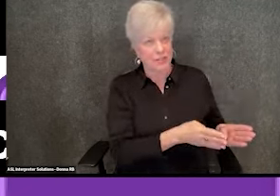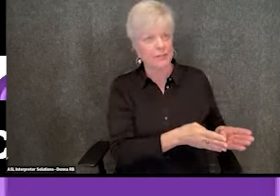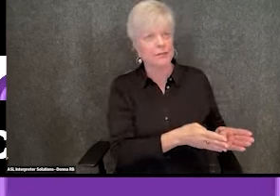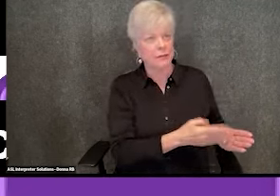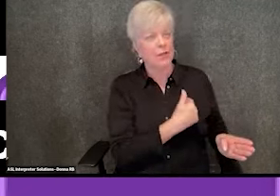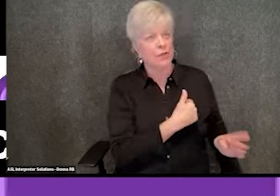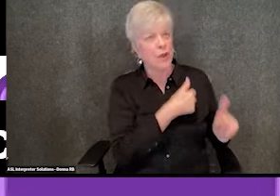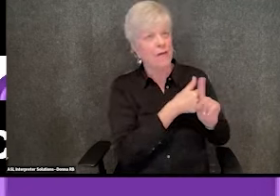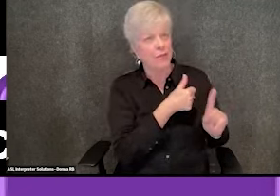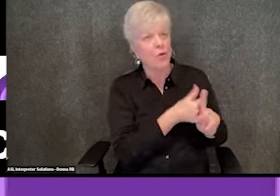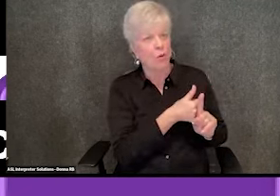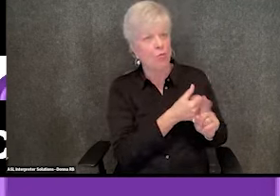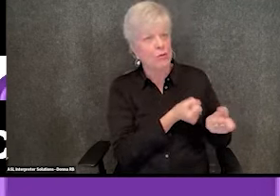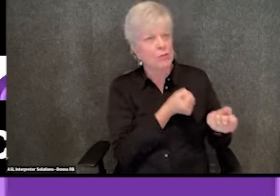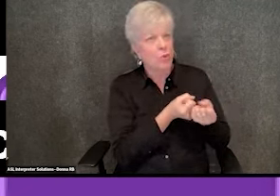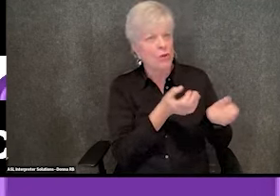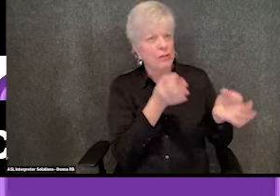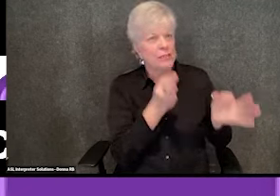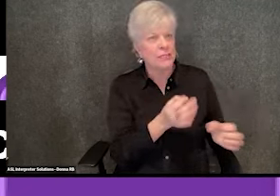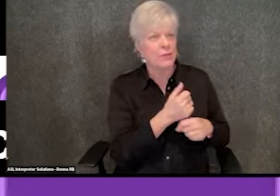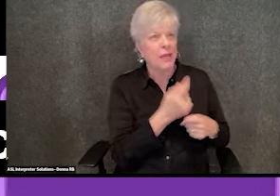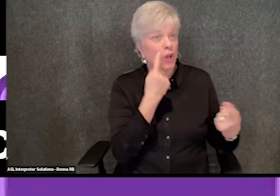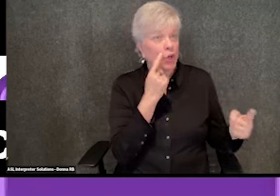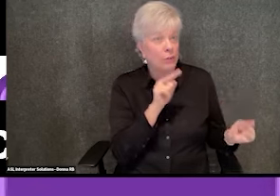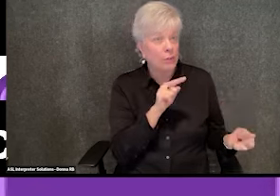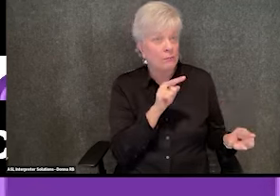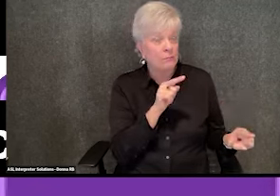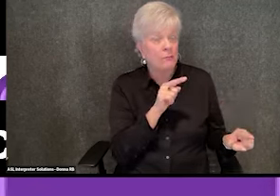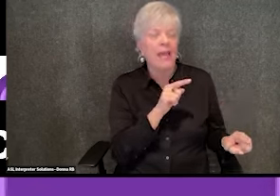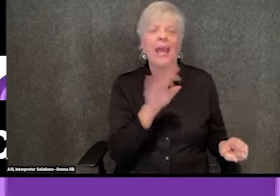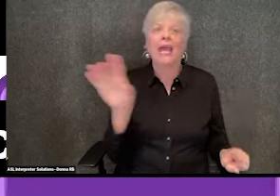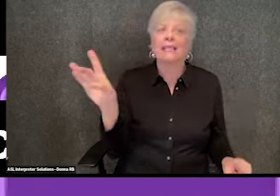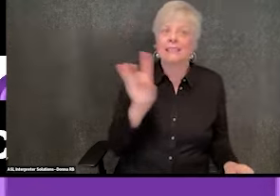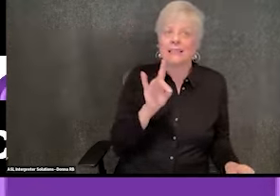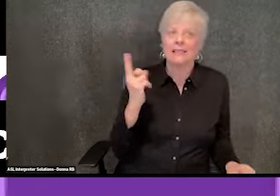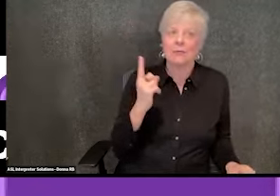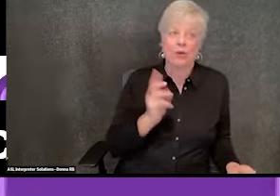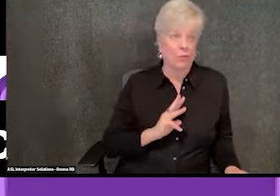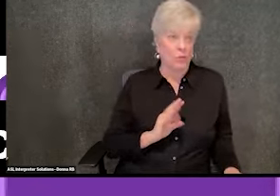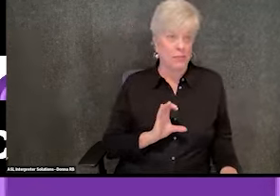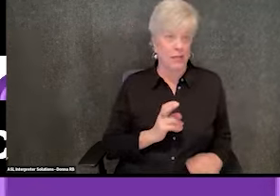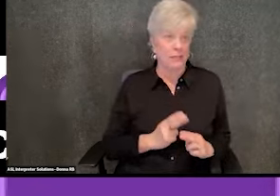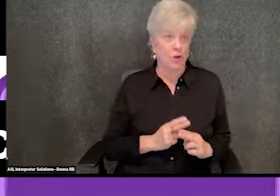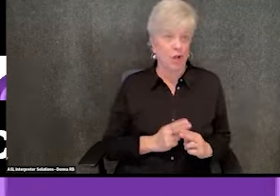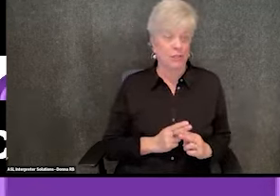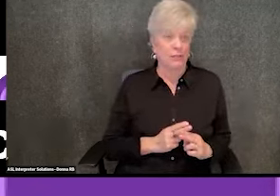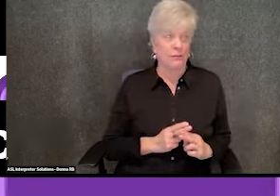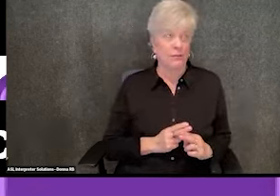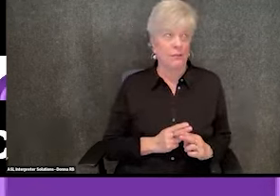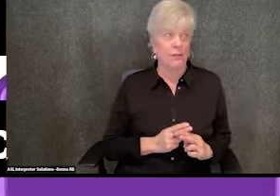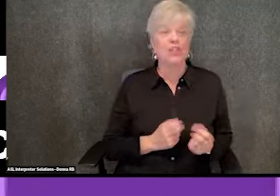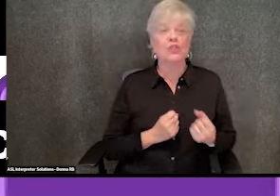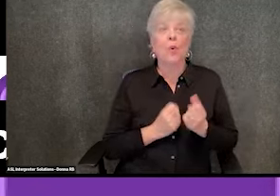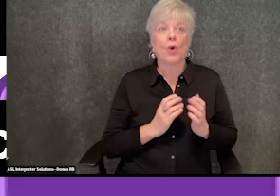esa persona tenga su tiene esa persona puede tener su propio acuerdo